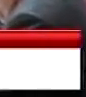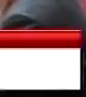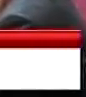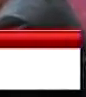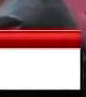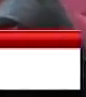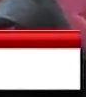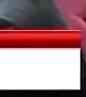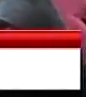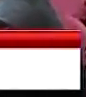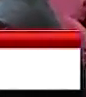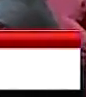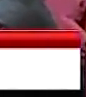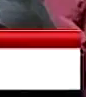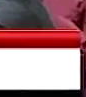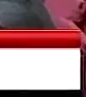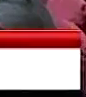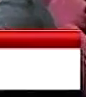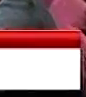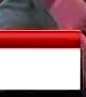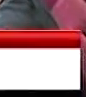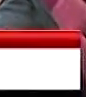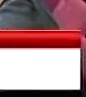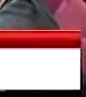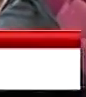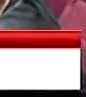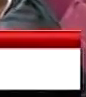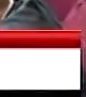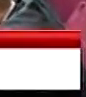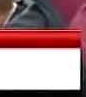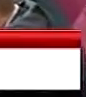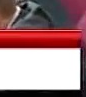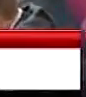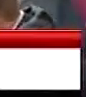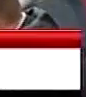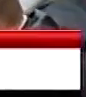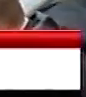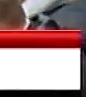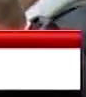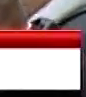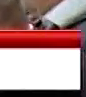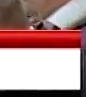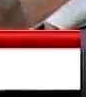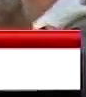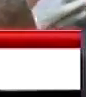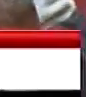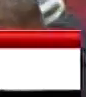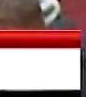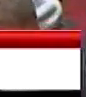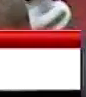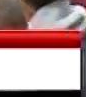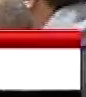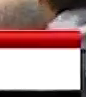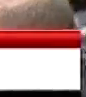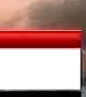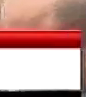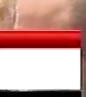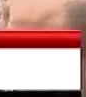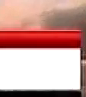suyo, saludar a los señores invitados. Presidente, mi opinión va y...